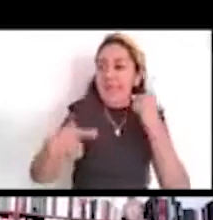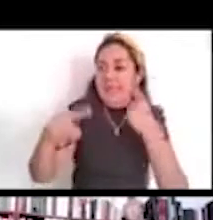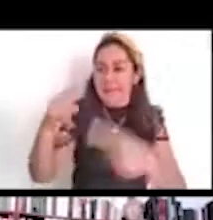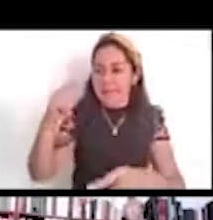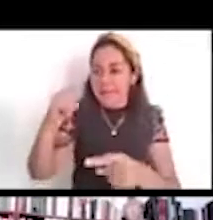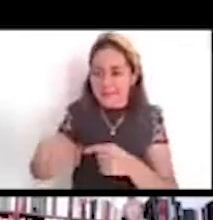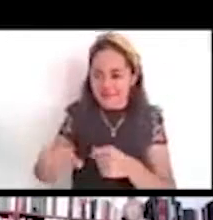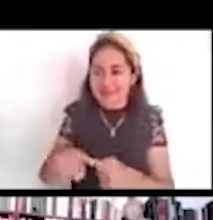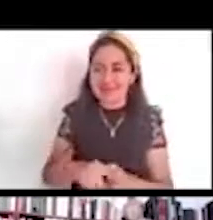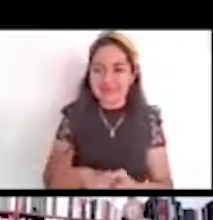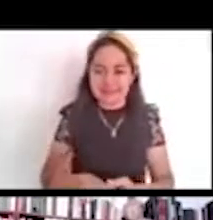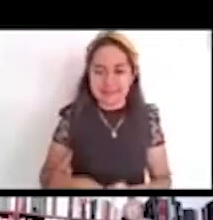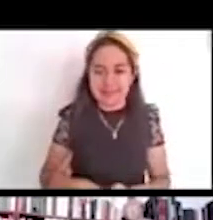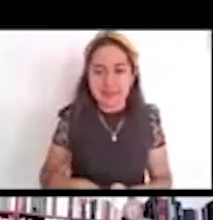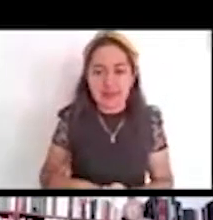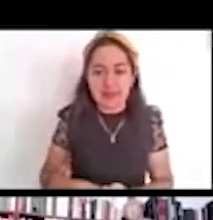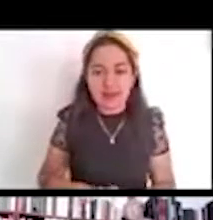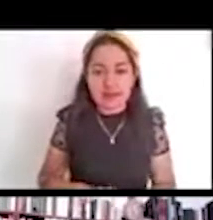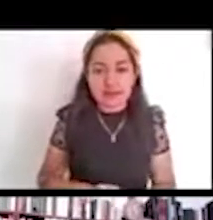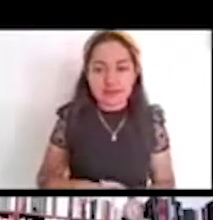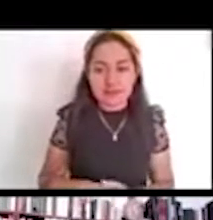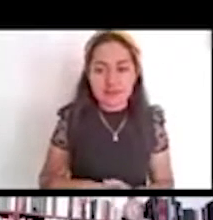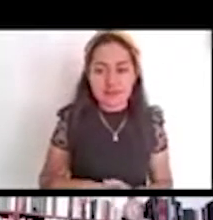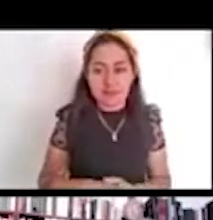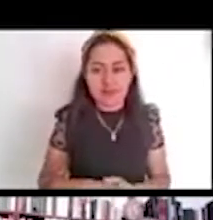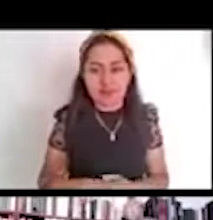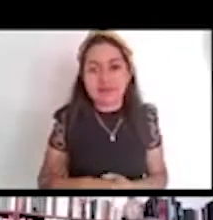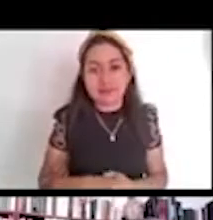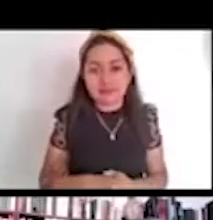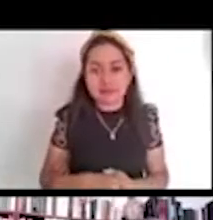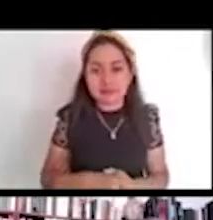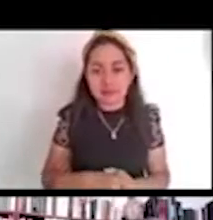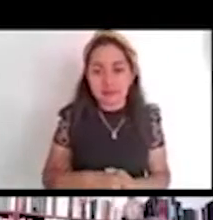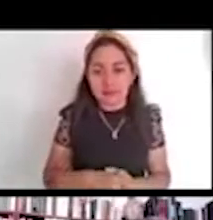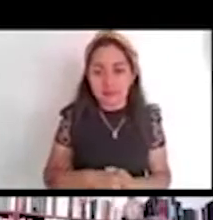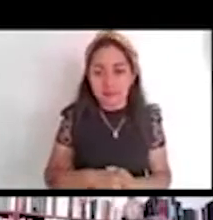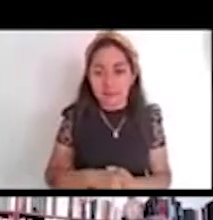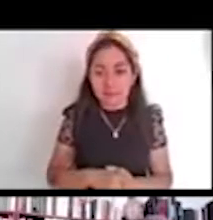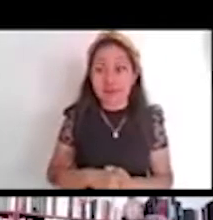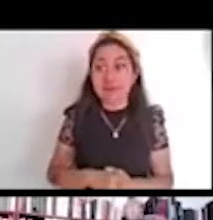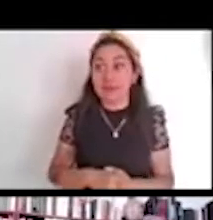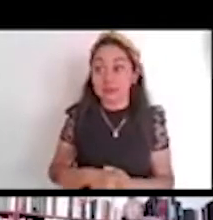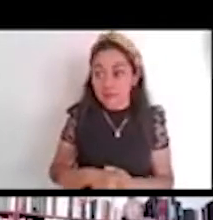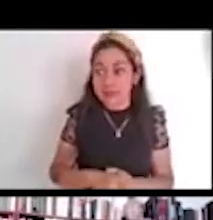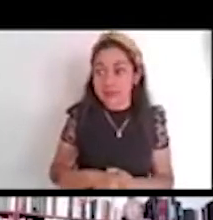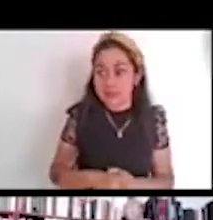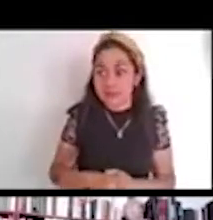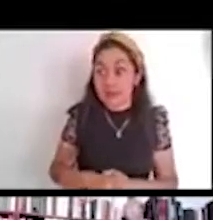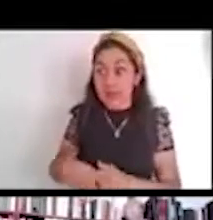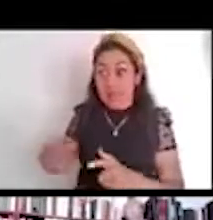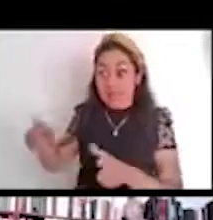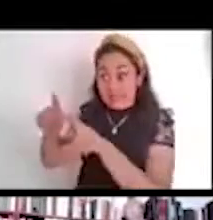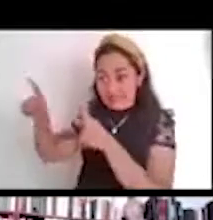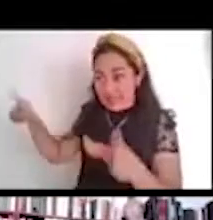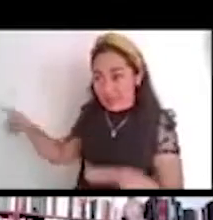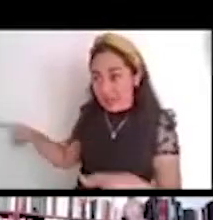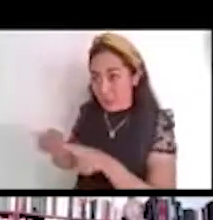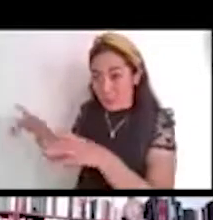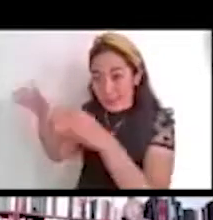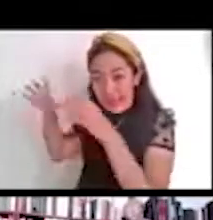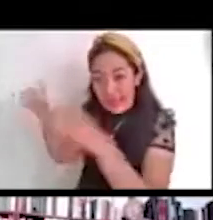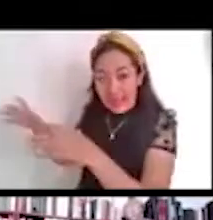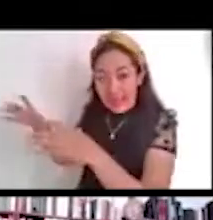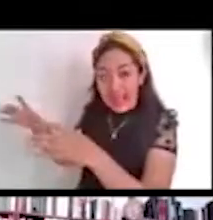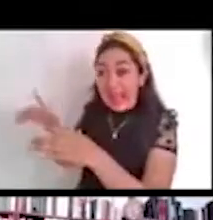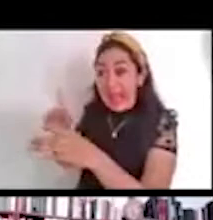El sistema de expansión superficial, es decir, ganarle territorio a la laguna, es